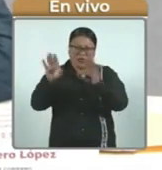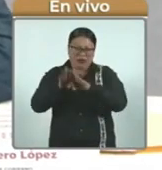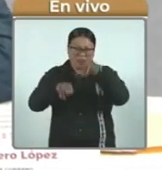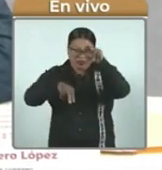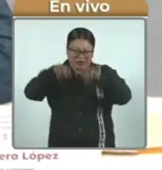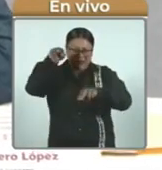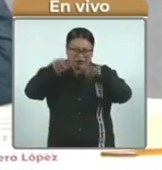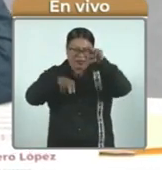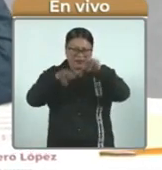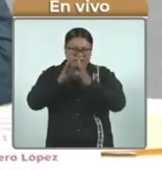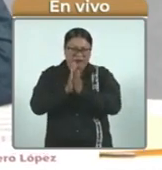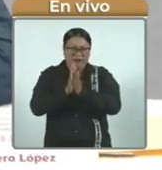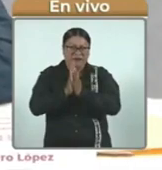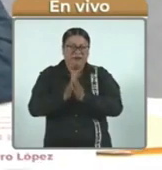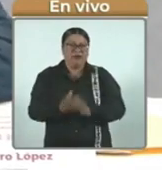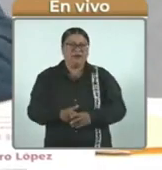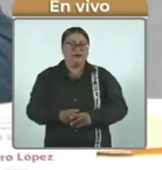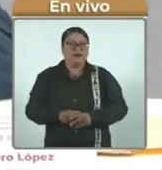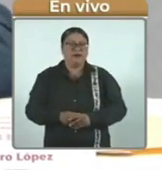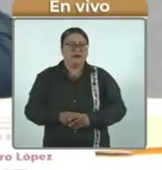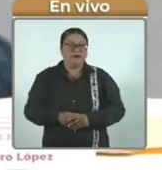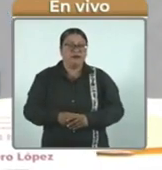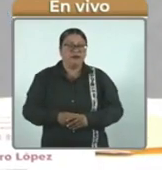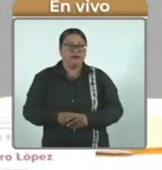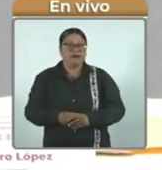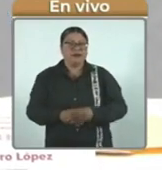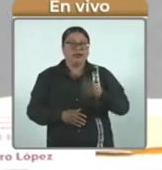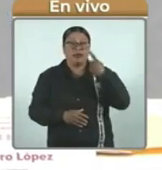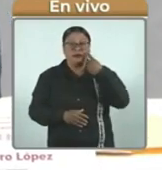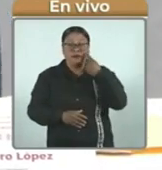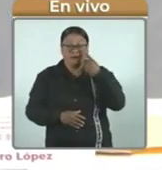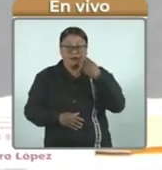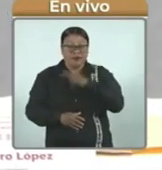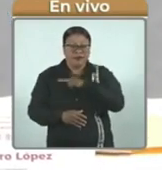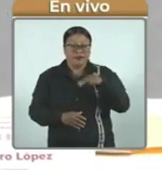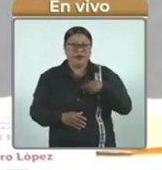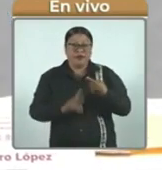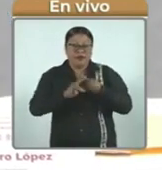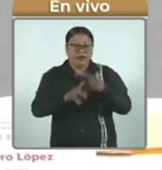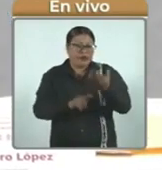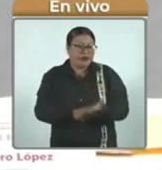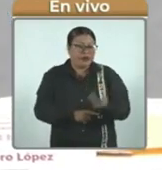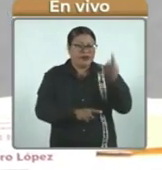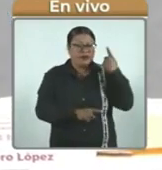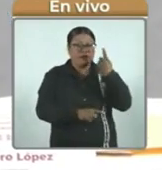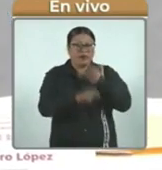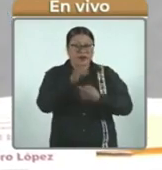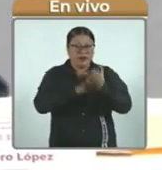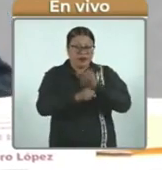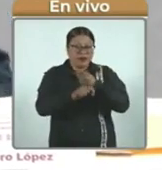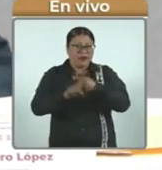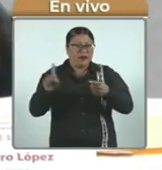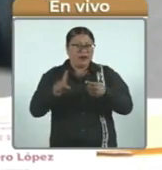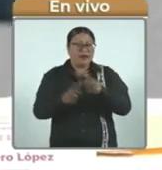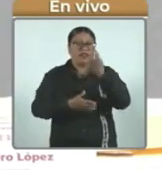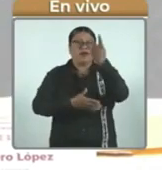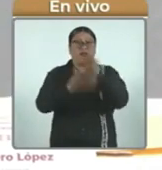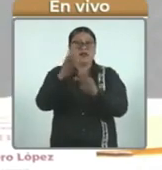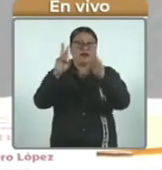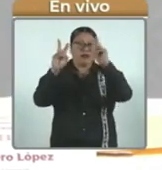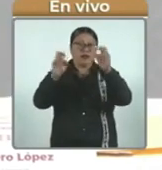favor, la que tenían. Miren, nosotros arrancamos hace un año y medio con un programa que